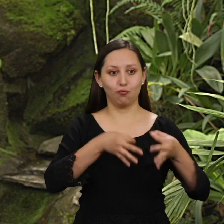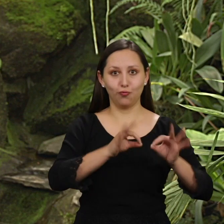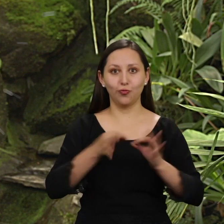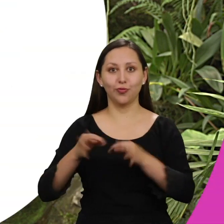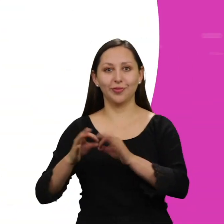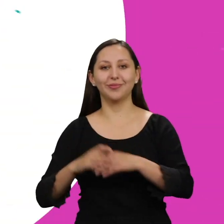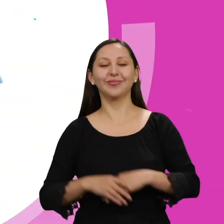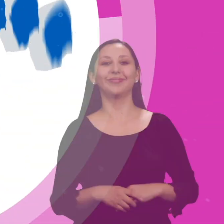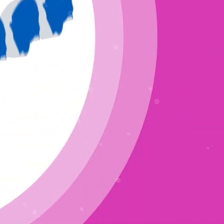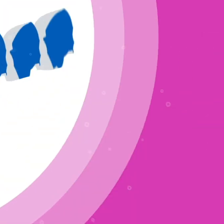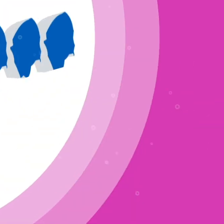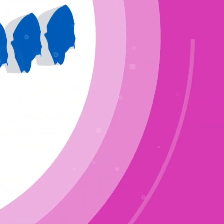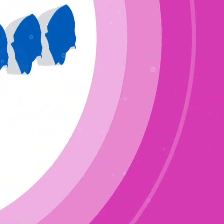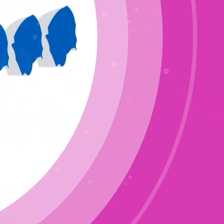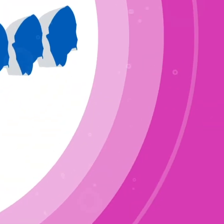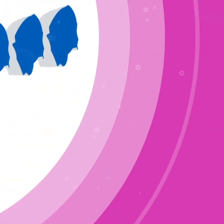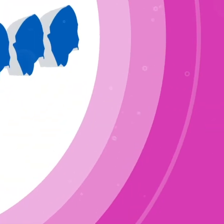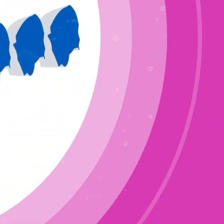¡Yeah!